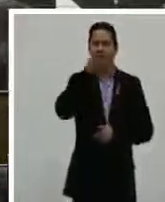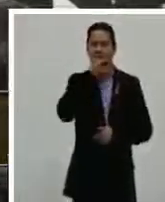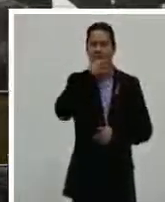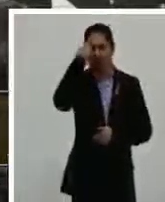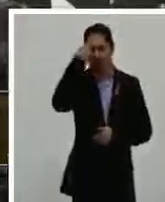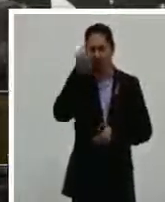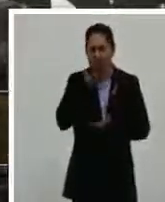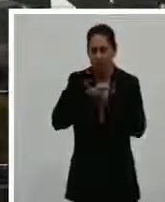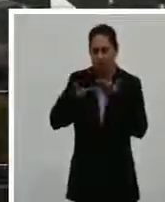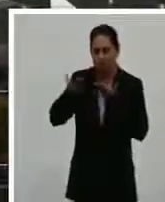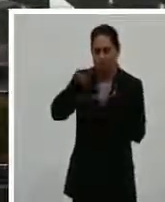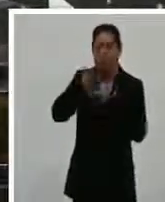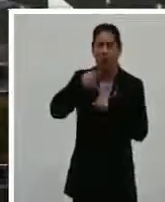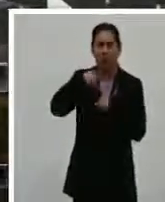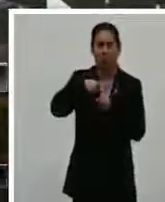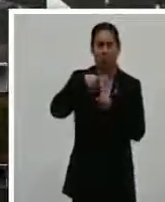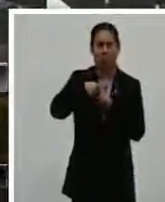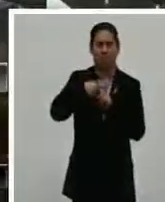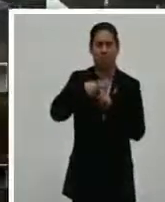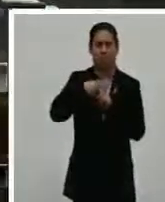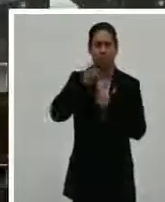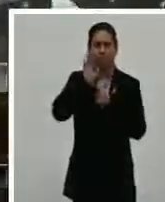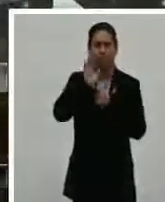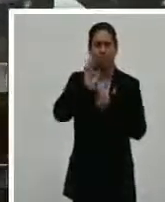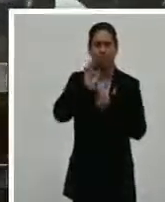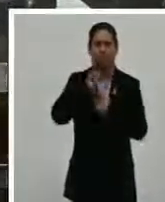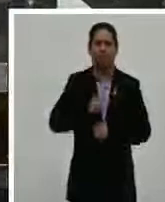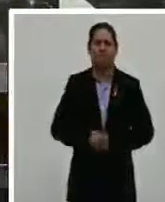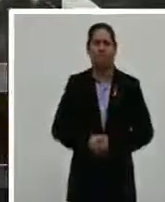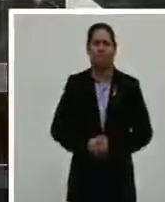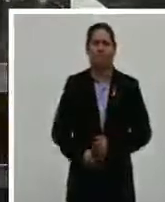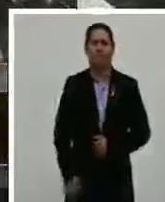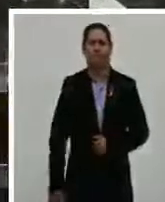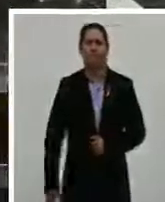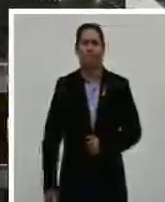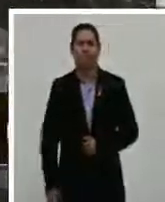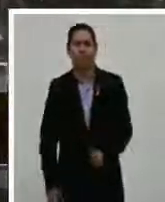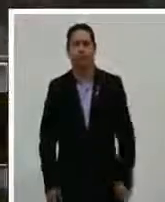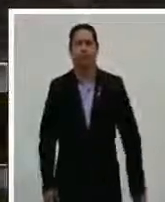para argumentar a favor del dictamen que se discute